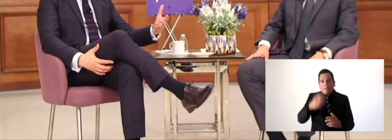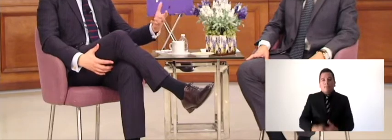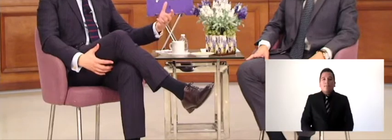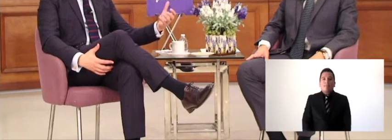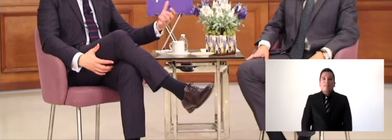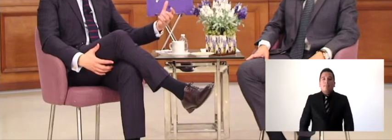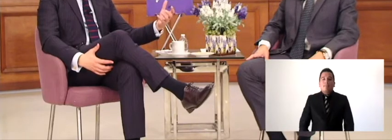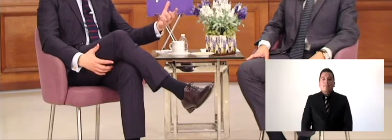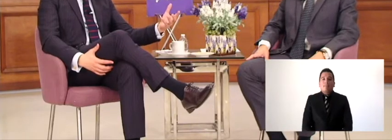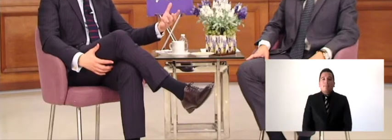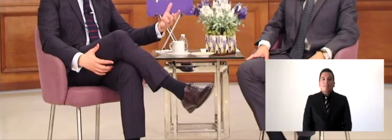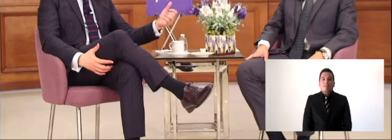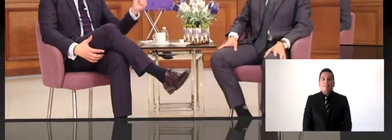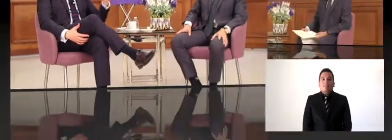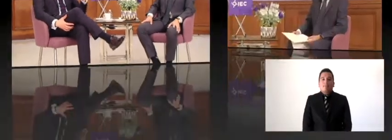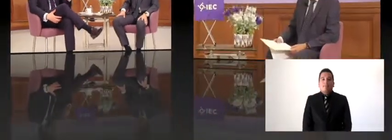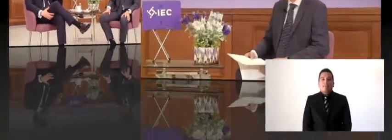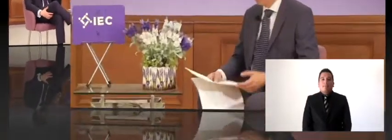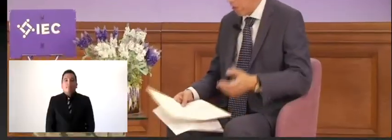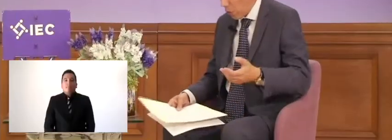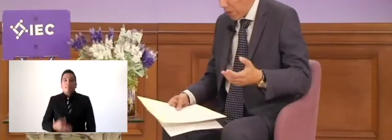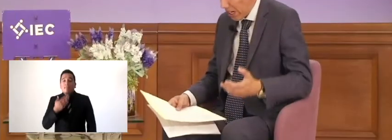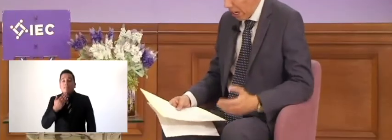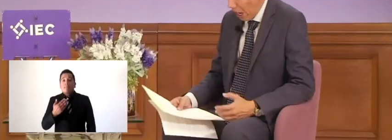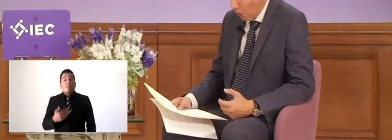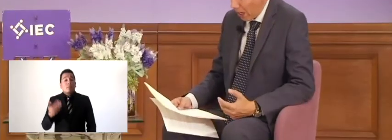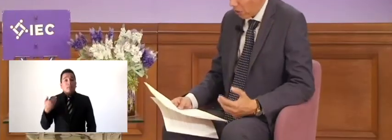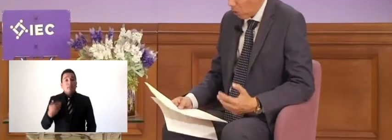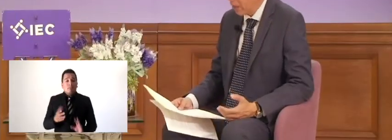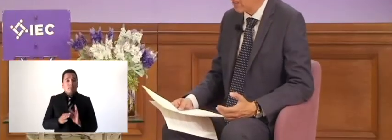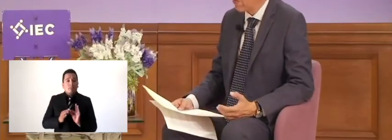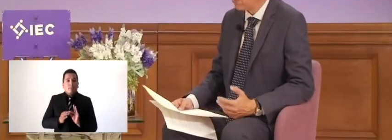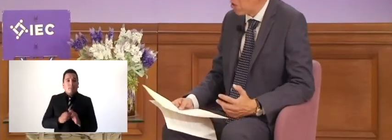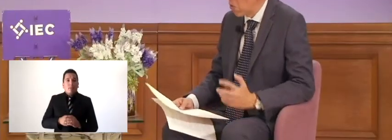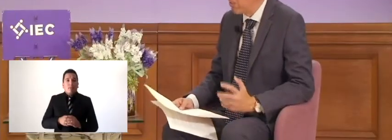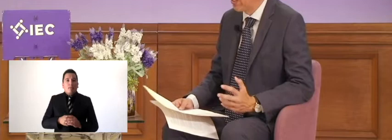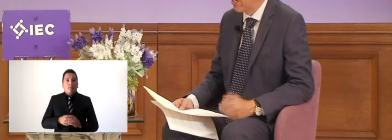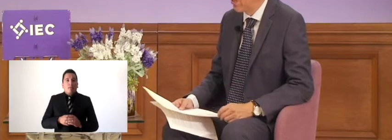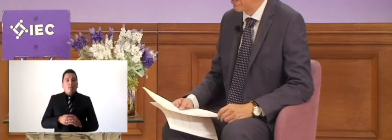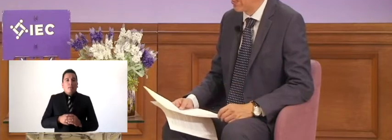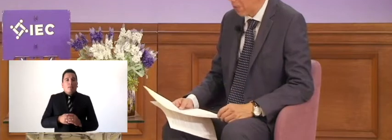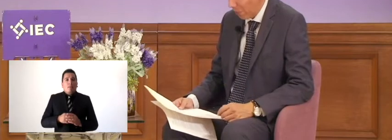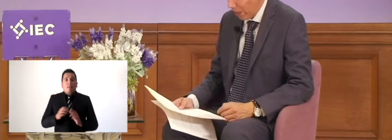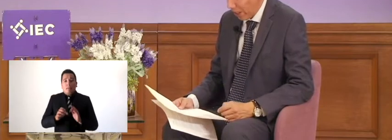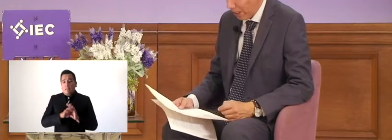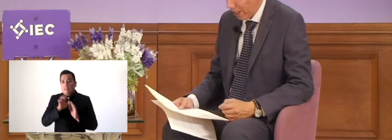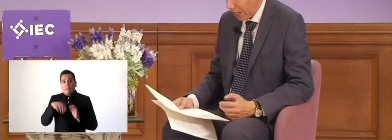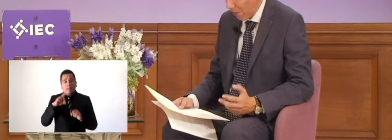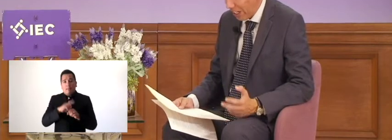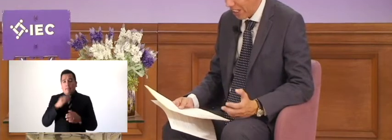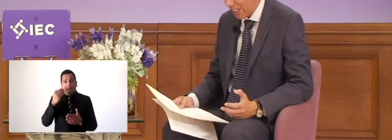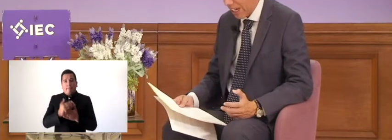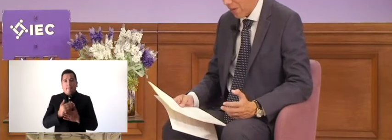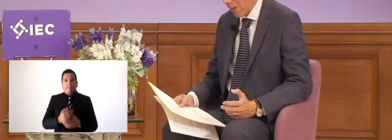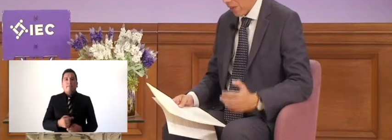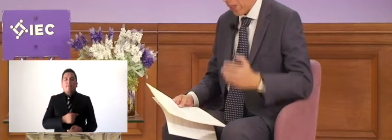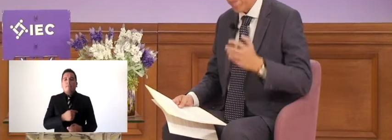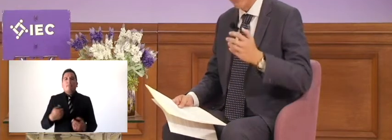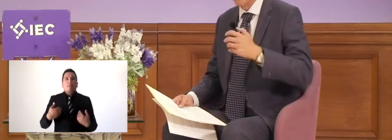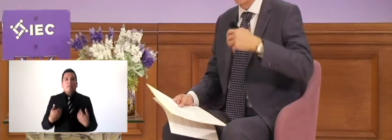cerca de esa realidad. Muy bien, ahora comentabas y muy atinadamente que al final del